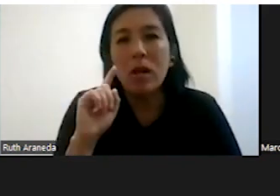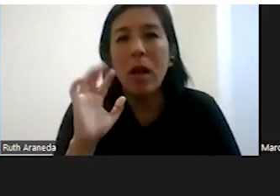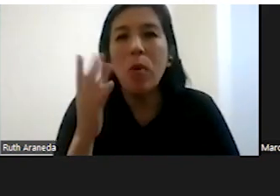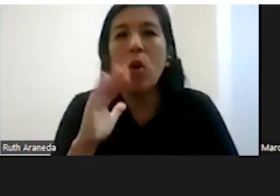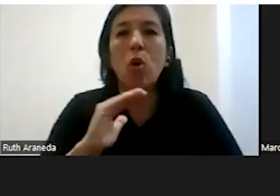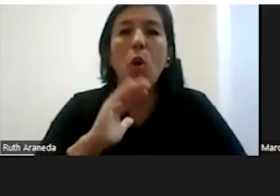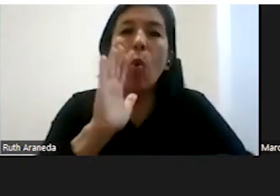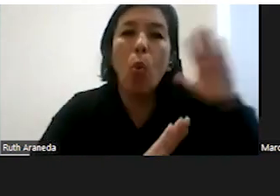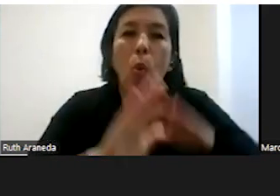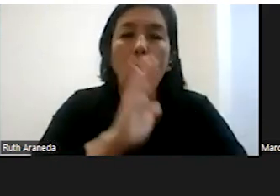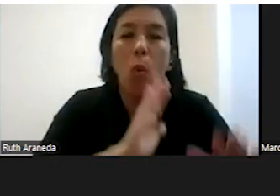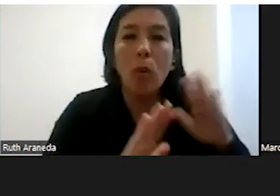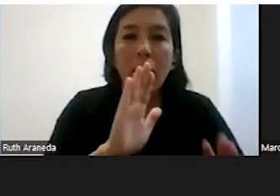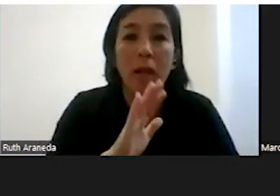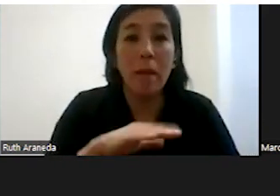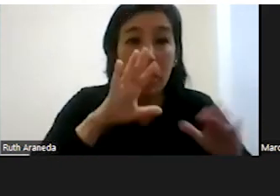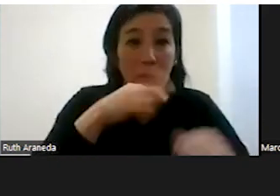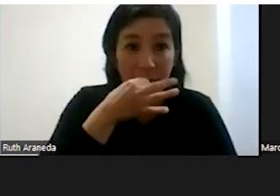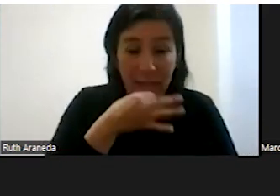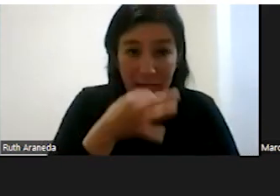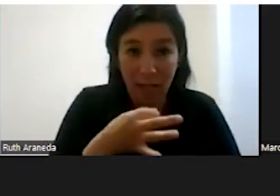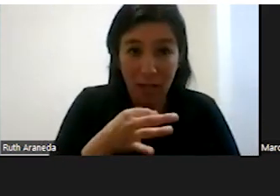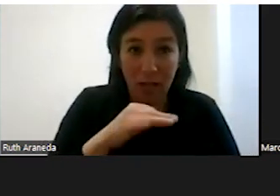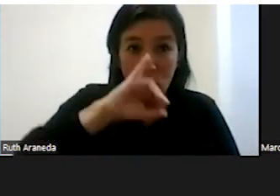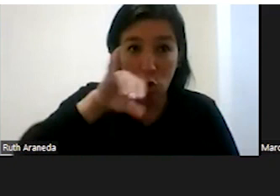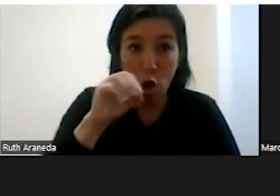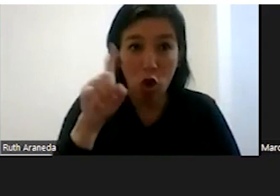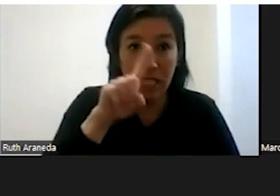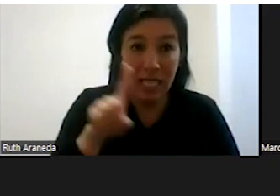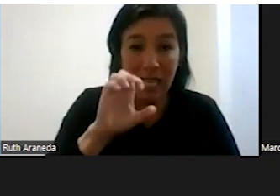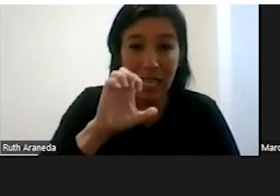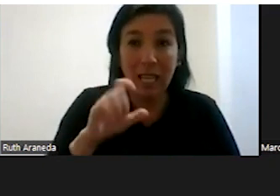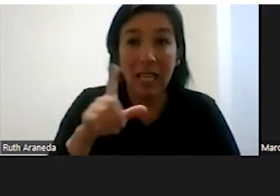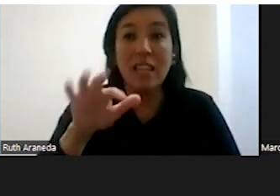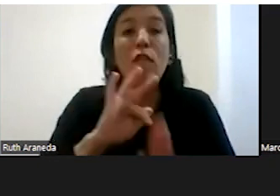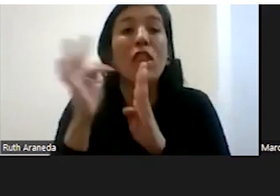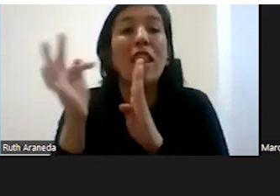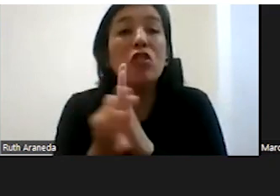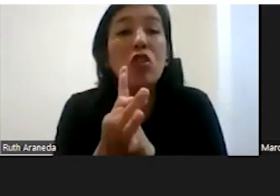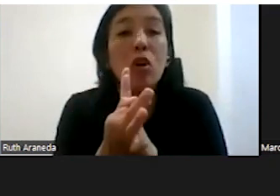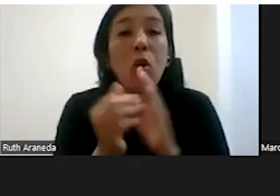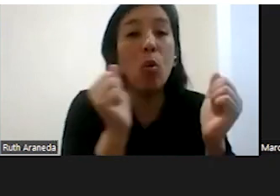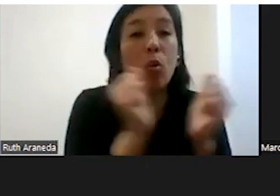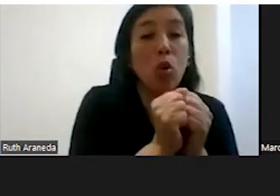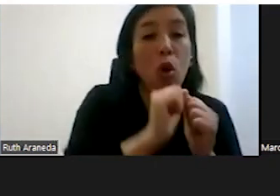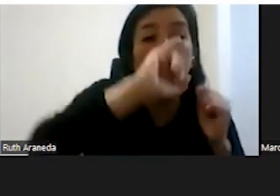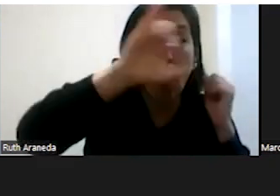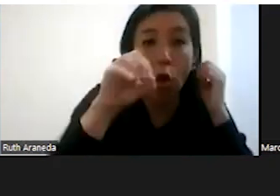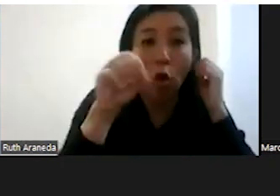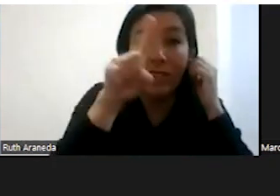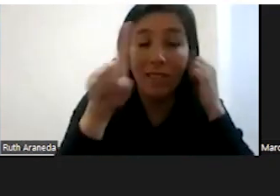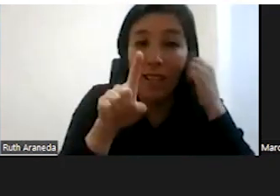proteger según como también dice José Miguel. O sea, no, nosotros con la Fundación y con José Miguel, que nos ha colaborado mucho,